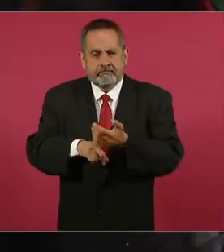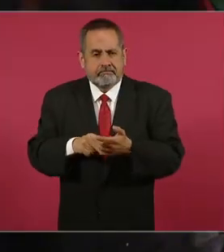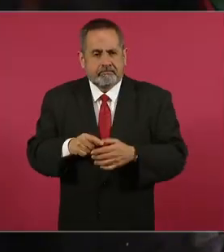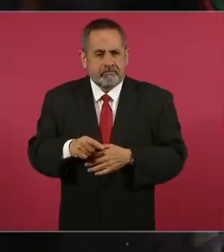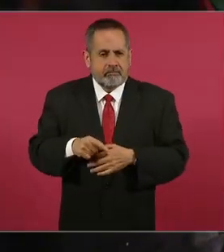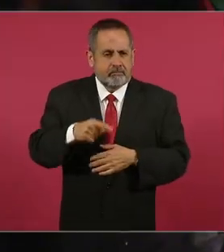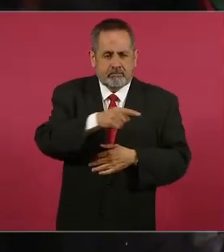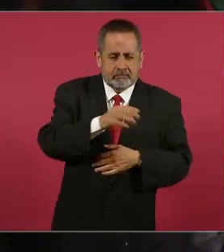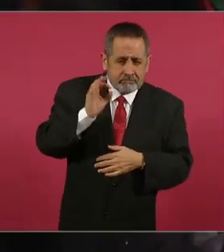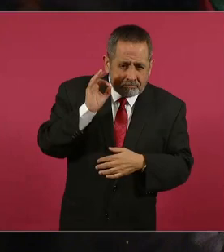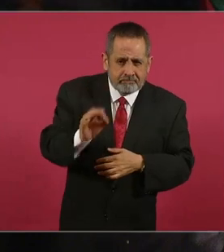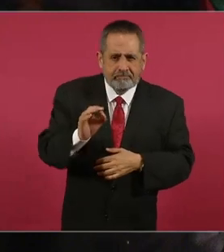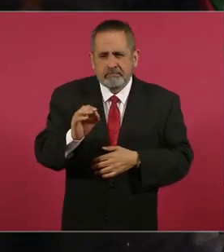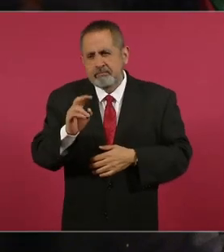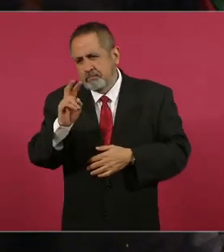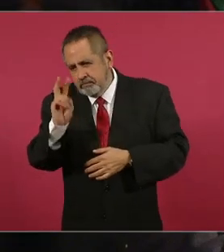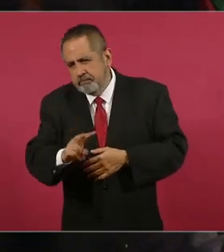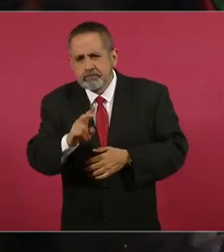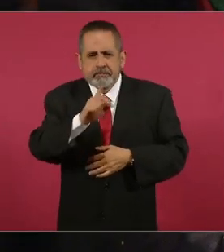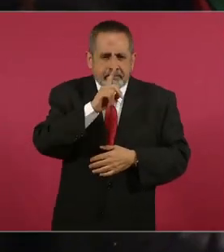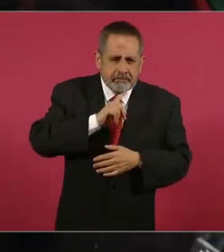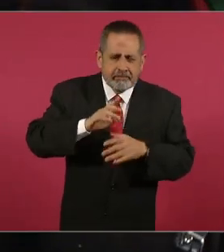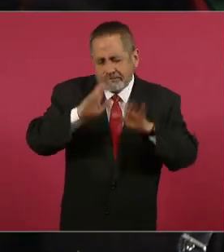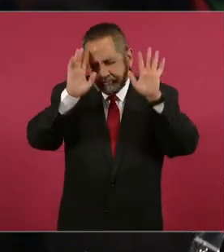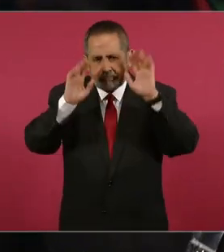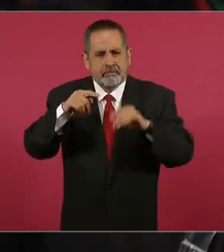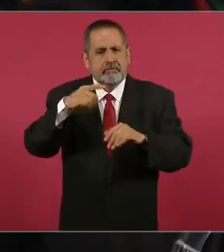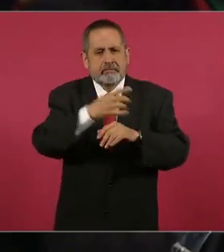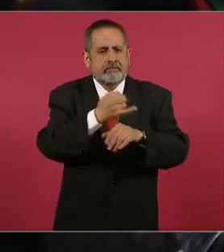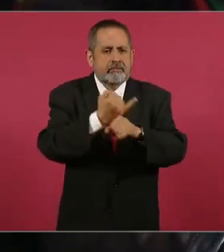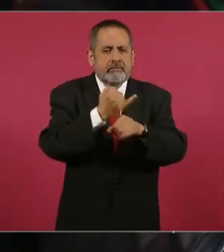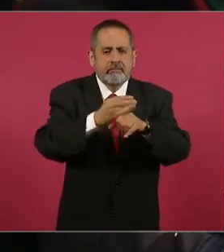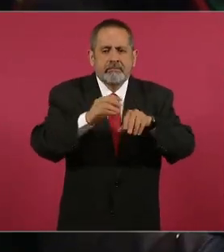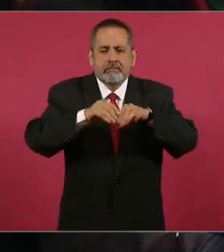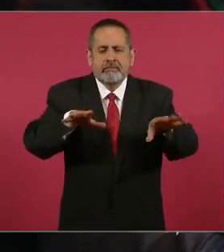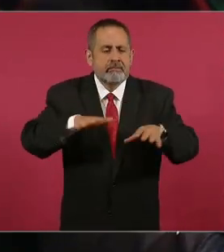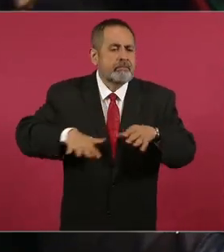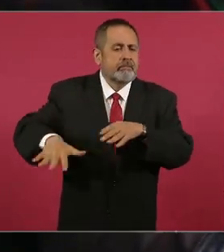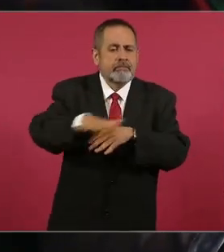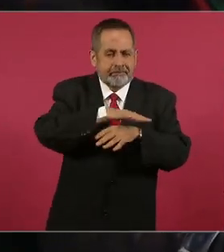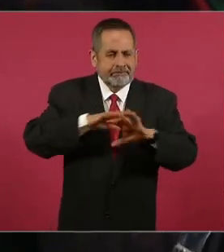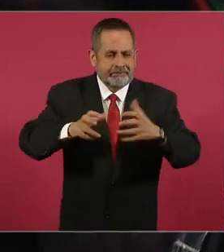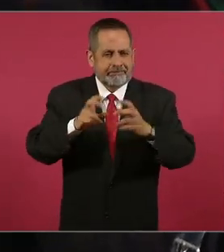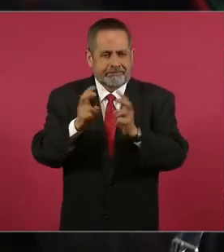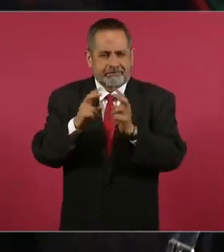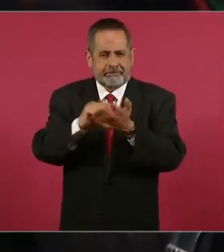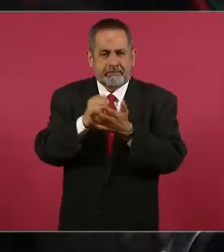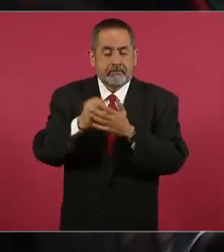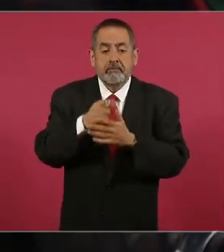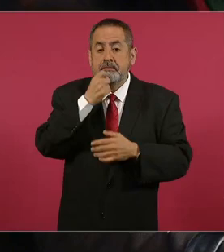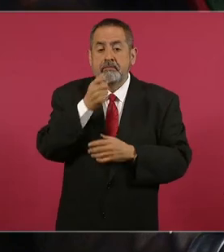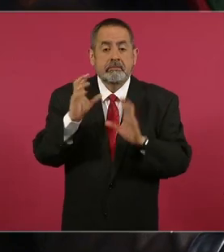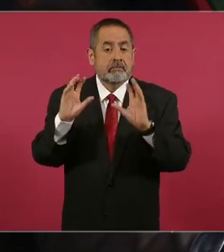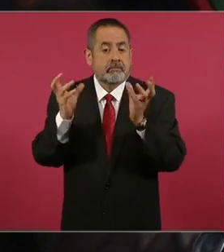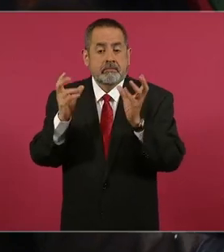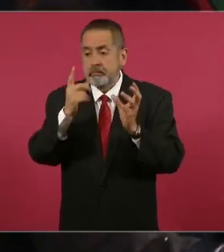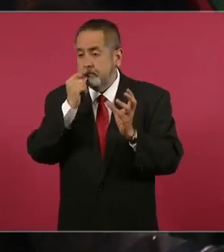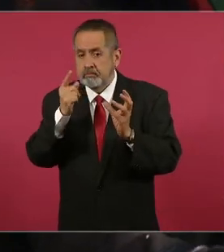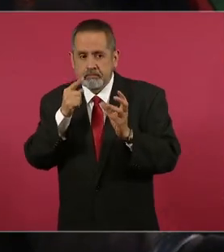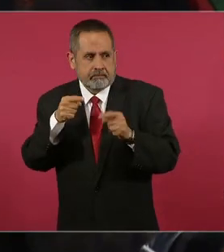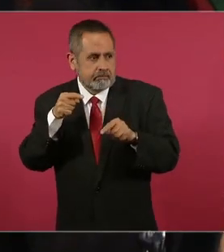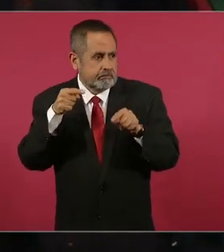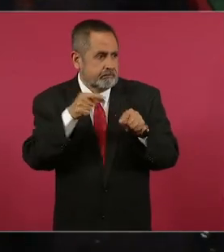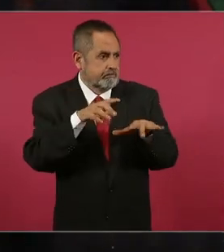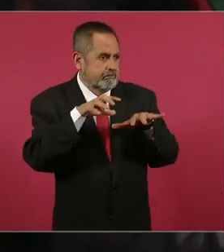o corroboran esta información que se está dando incluso en la prensa local sobre que patrullas estatales fueron las que bajaron